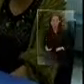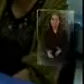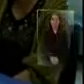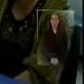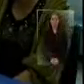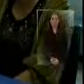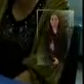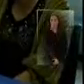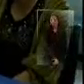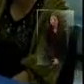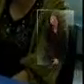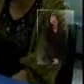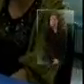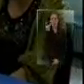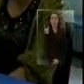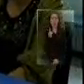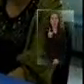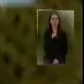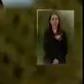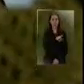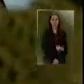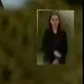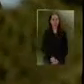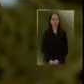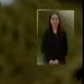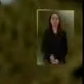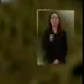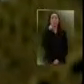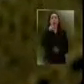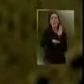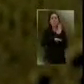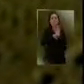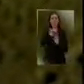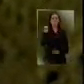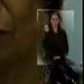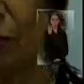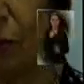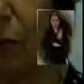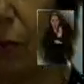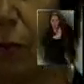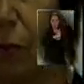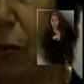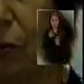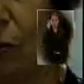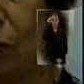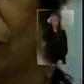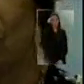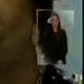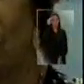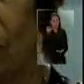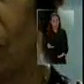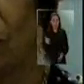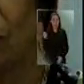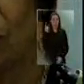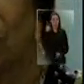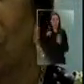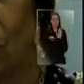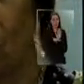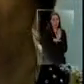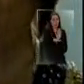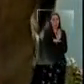aquí? En el Hospital Clínico de la Universidad de Chile. ¿En qué piso? Cuarto piso. ¿Pero se acordó que estamos aquí en el primer